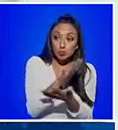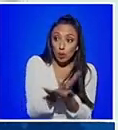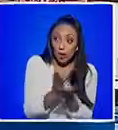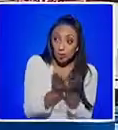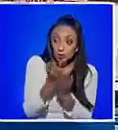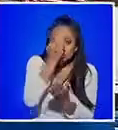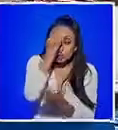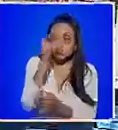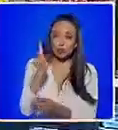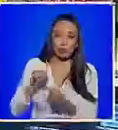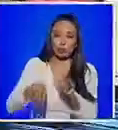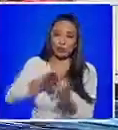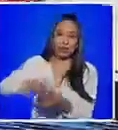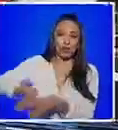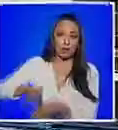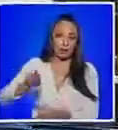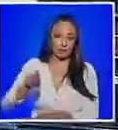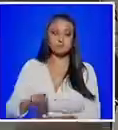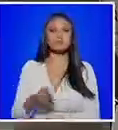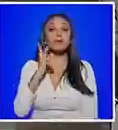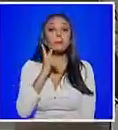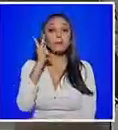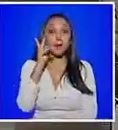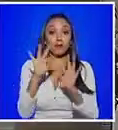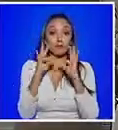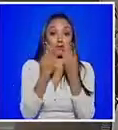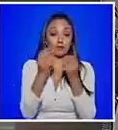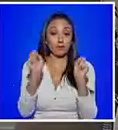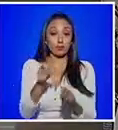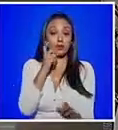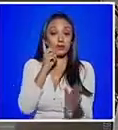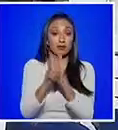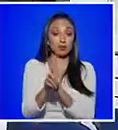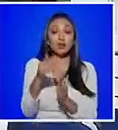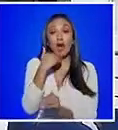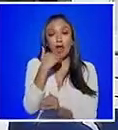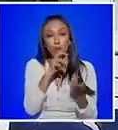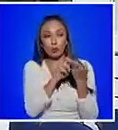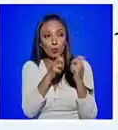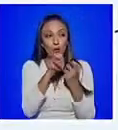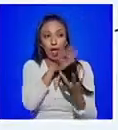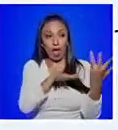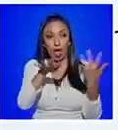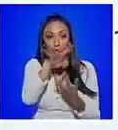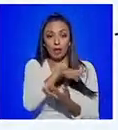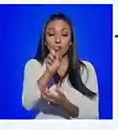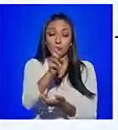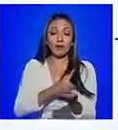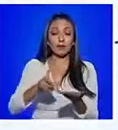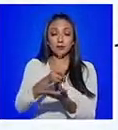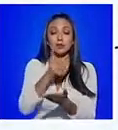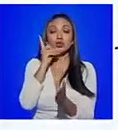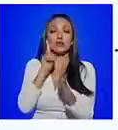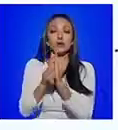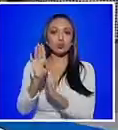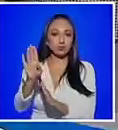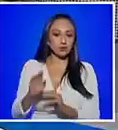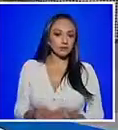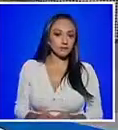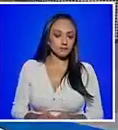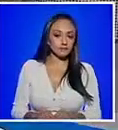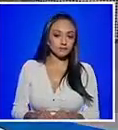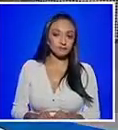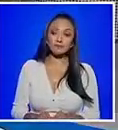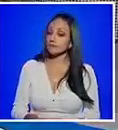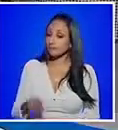servicio educativo. Además, recordó que los padres de familia pueden denunciar en caso de irregularidades en los distritos escolares. Bueno, y esto